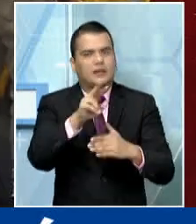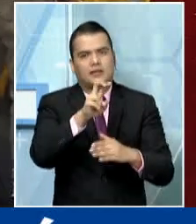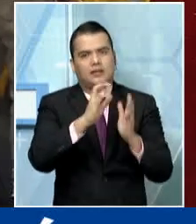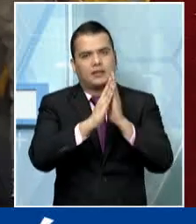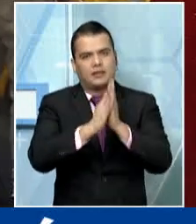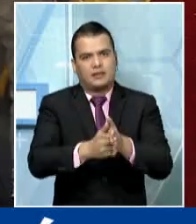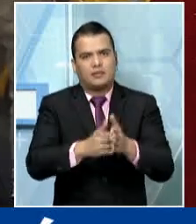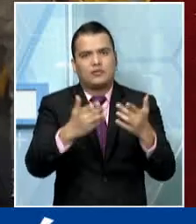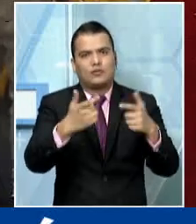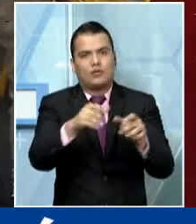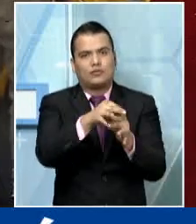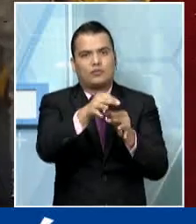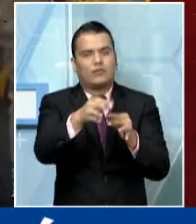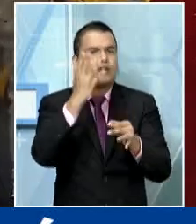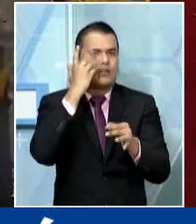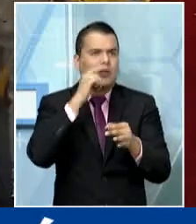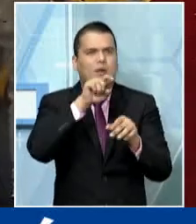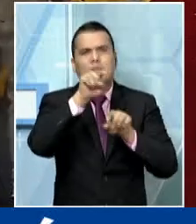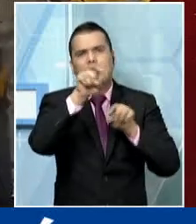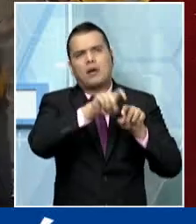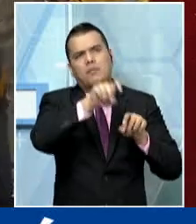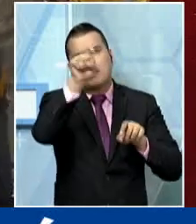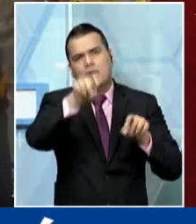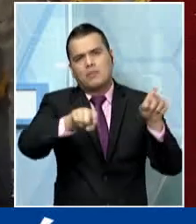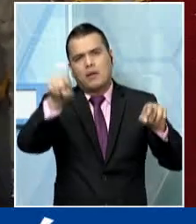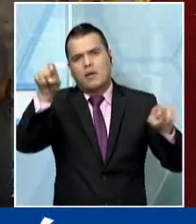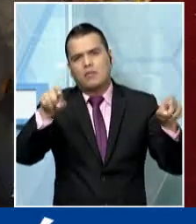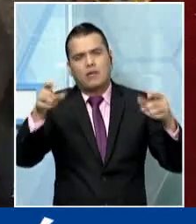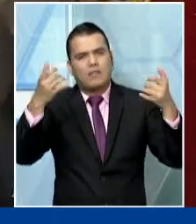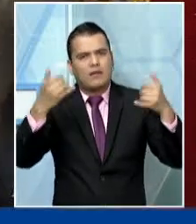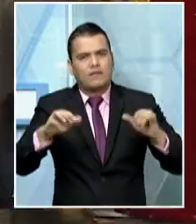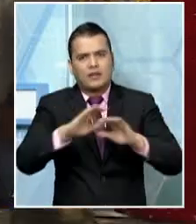hará recorridos todos los días por diferentes barrios hasta el 7